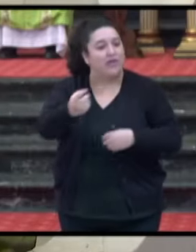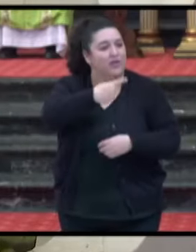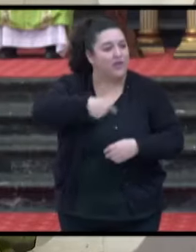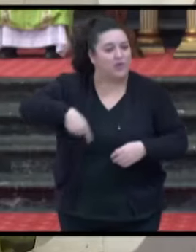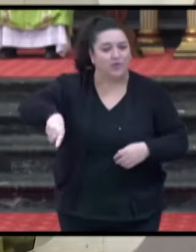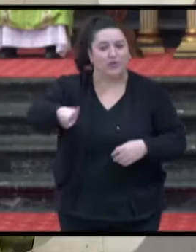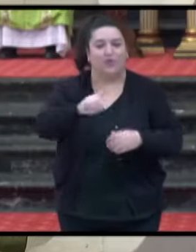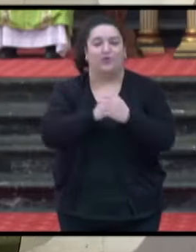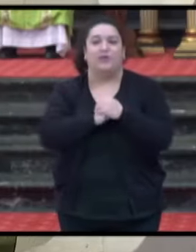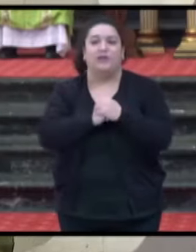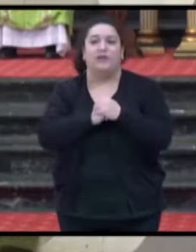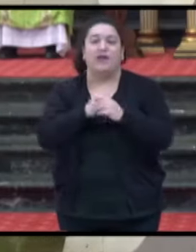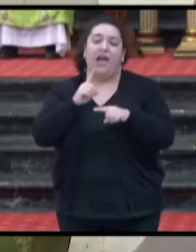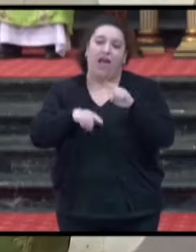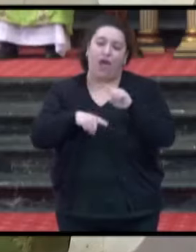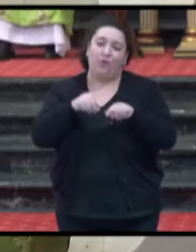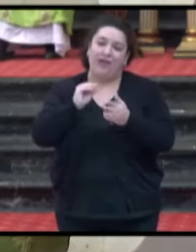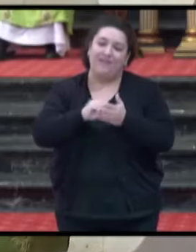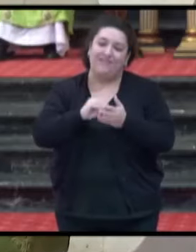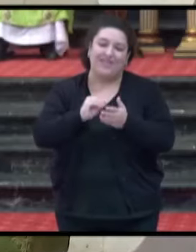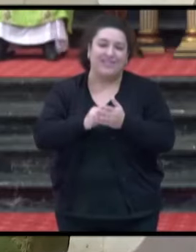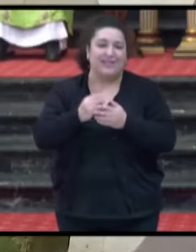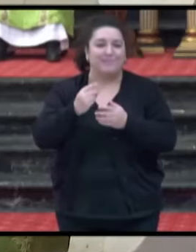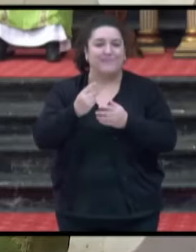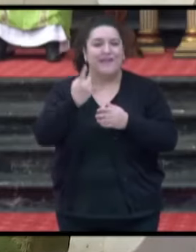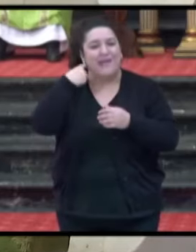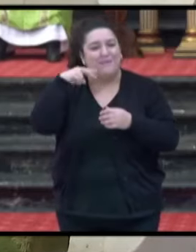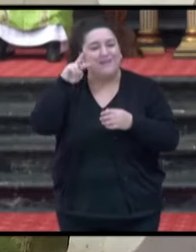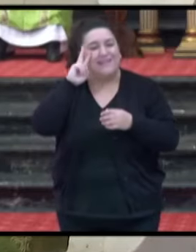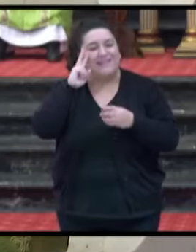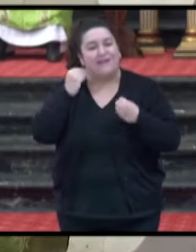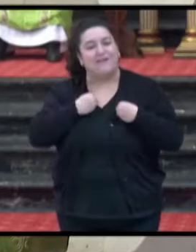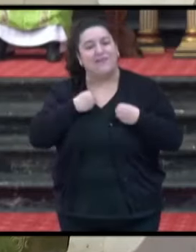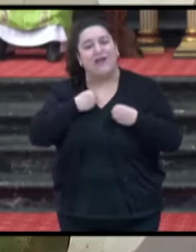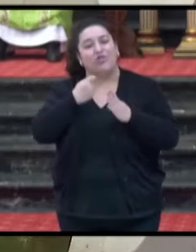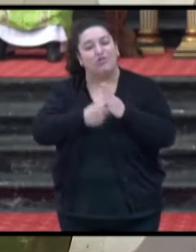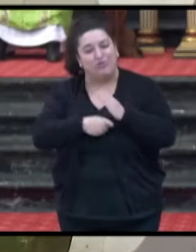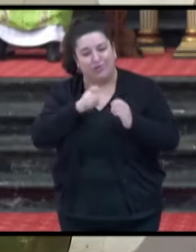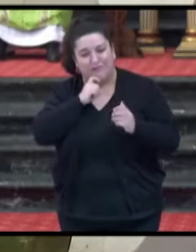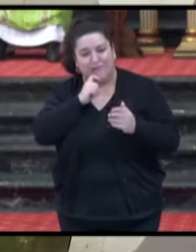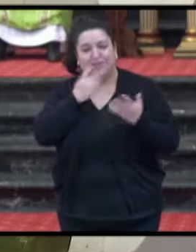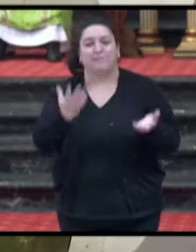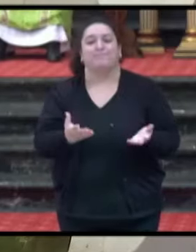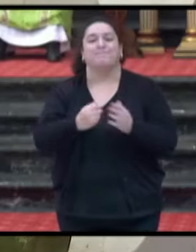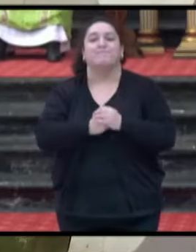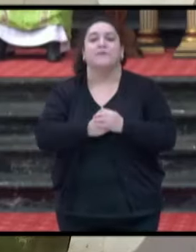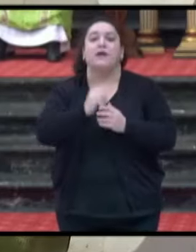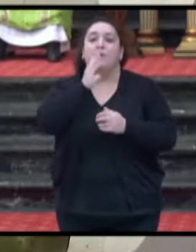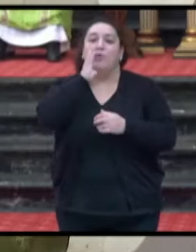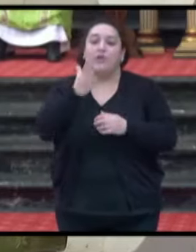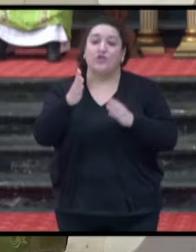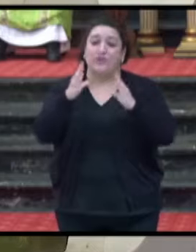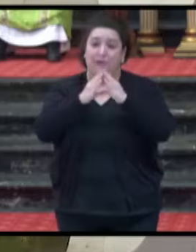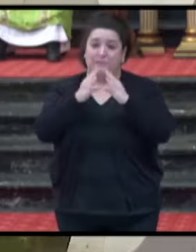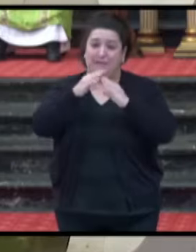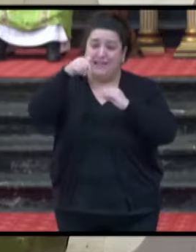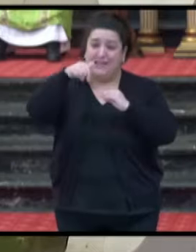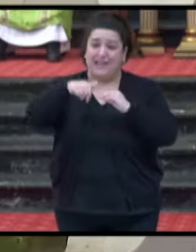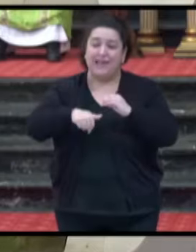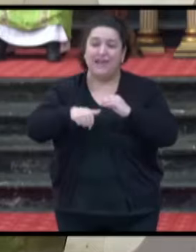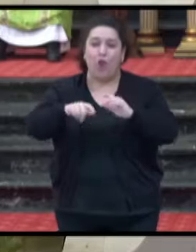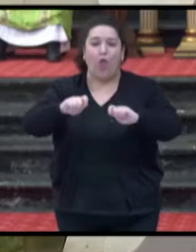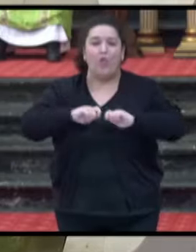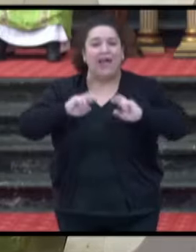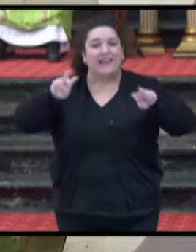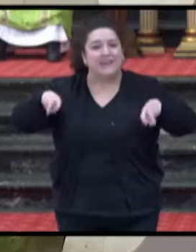que a veces experimenta tantas contradicciones por eso la misa del domingo nos renueva